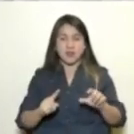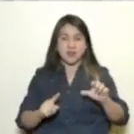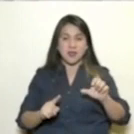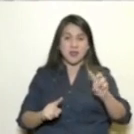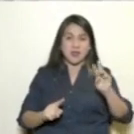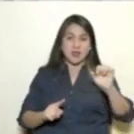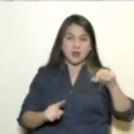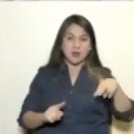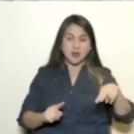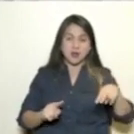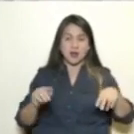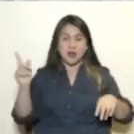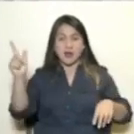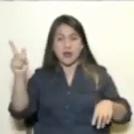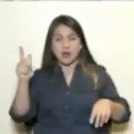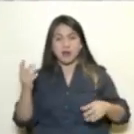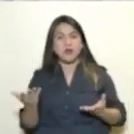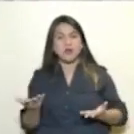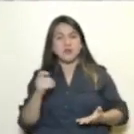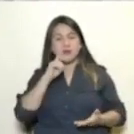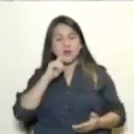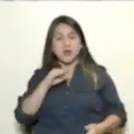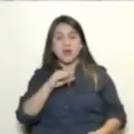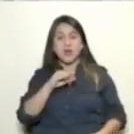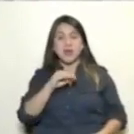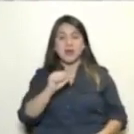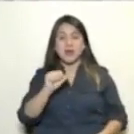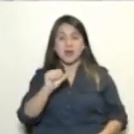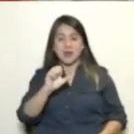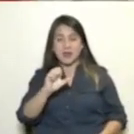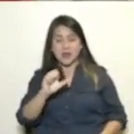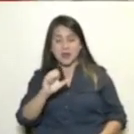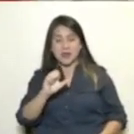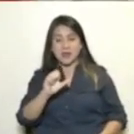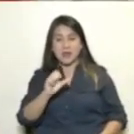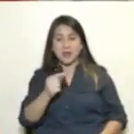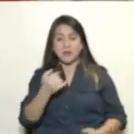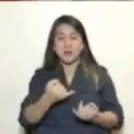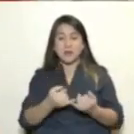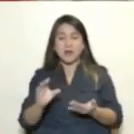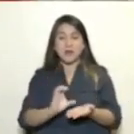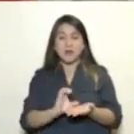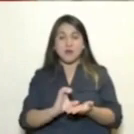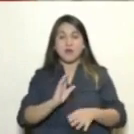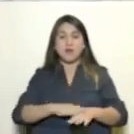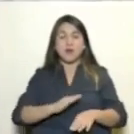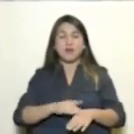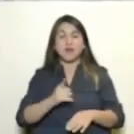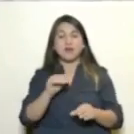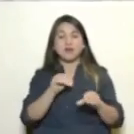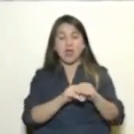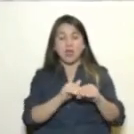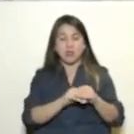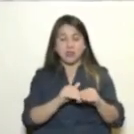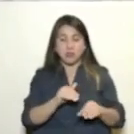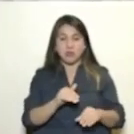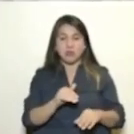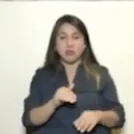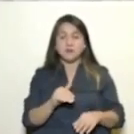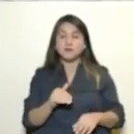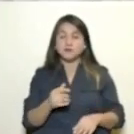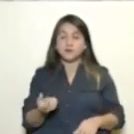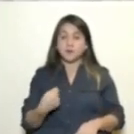¿Qué es lo que era la pifia? El CAE, el crédito con aval del Estado. Porque cuando yo establecí